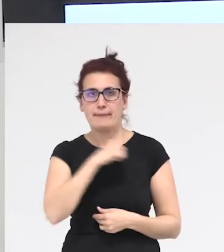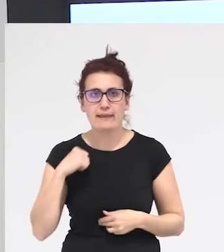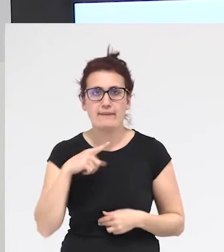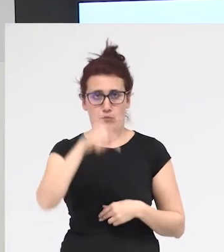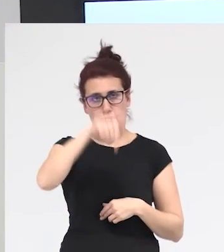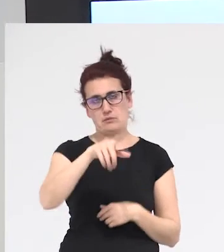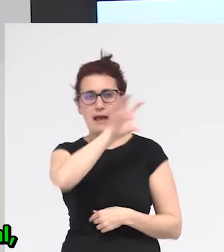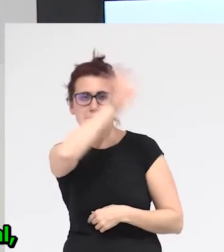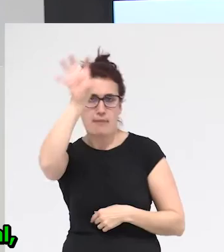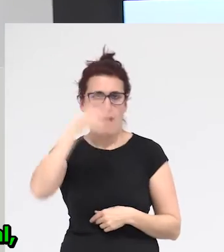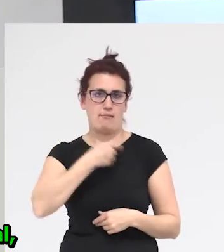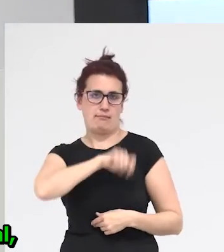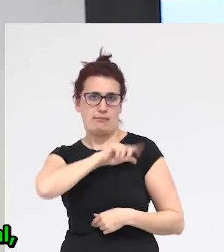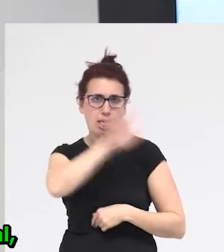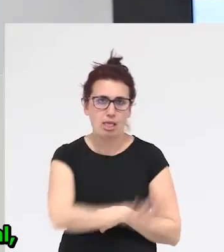España